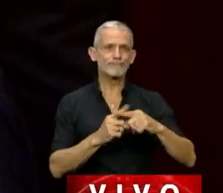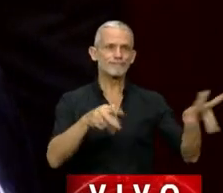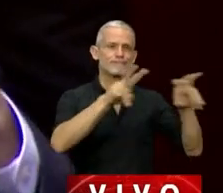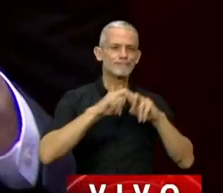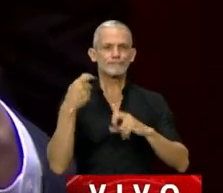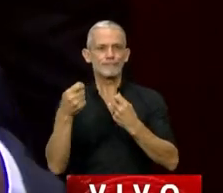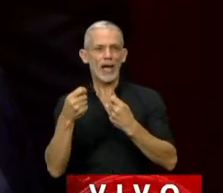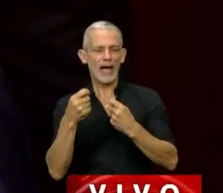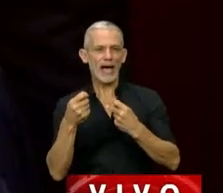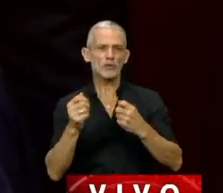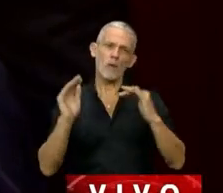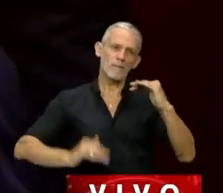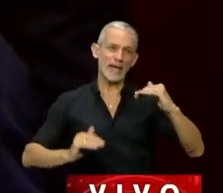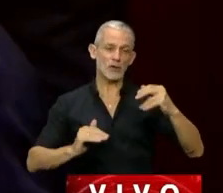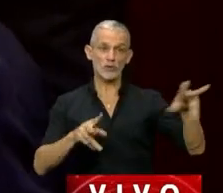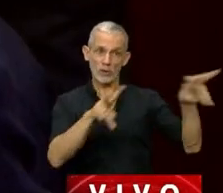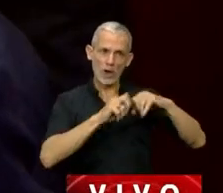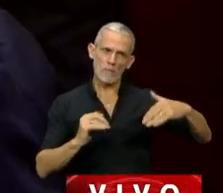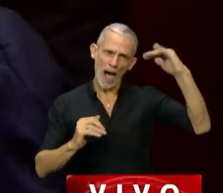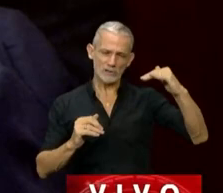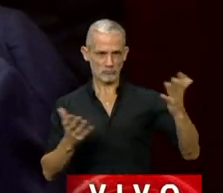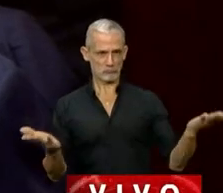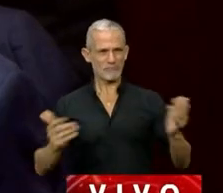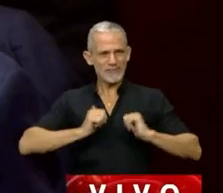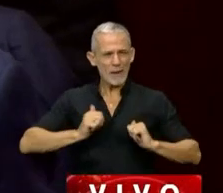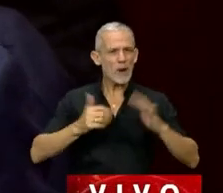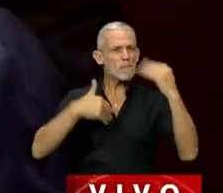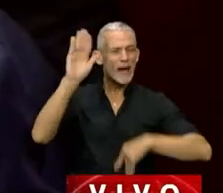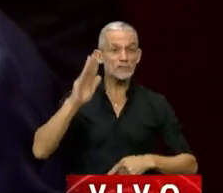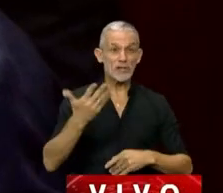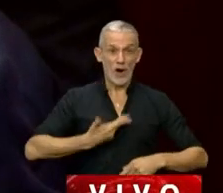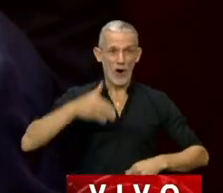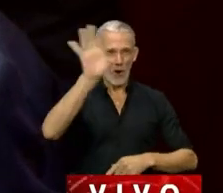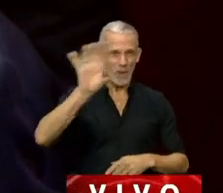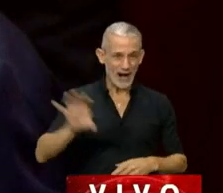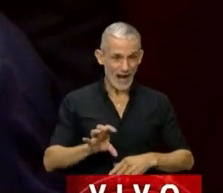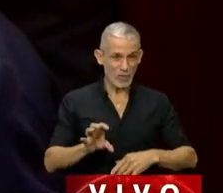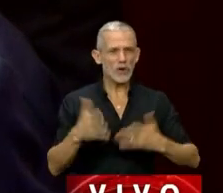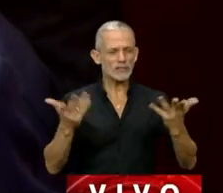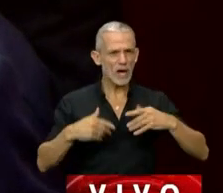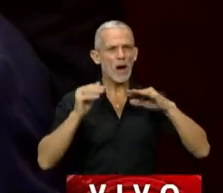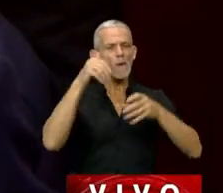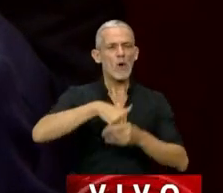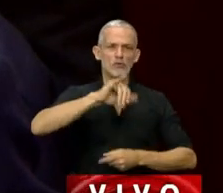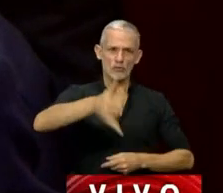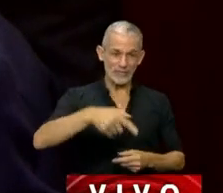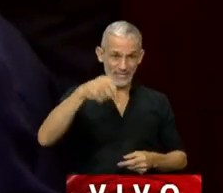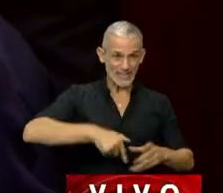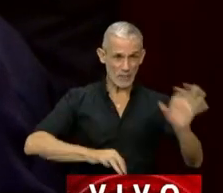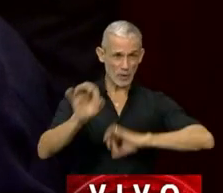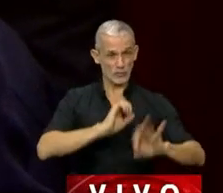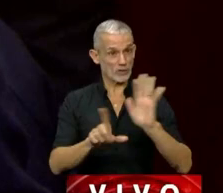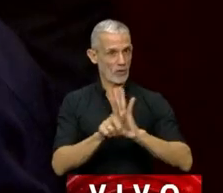superavitario. Por eso, señor presidente, espero que la mayoría de los gobernadores acompañen